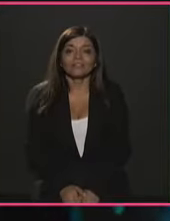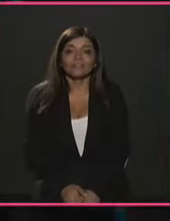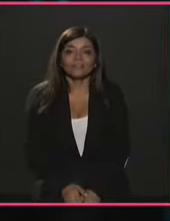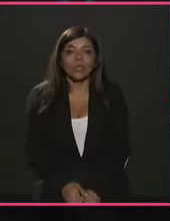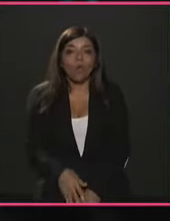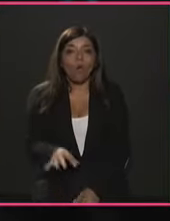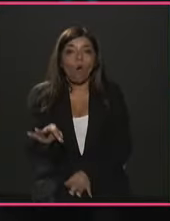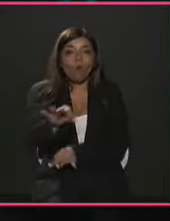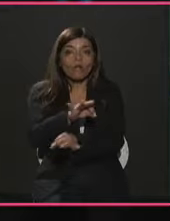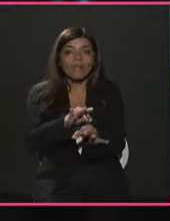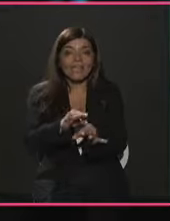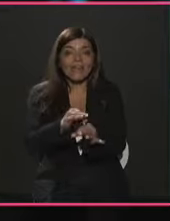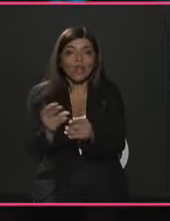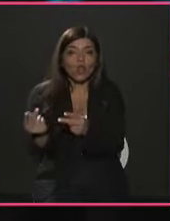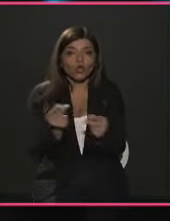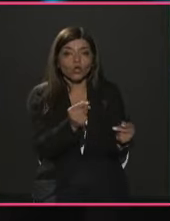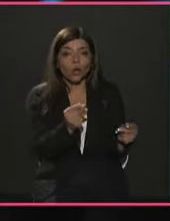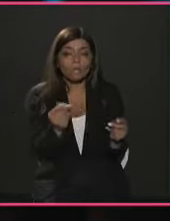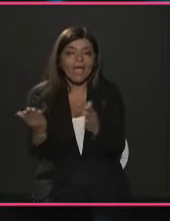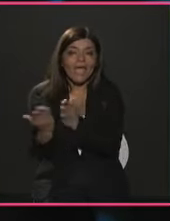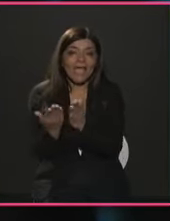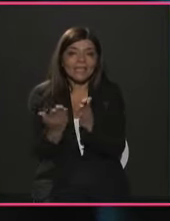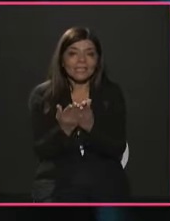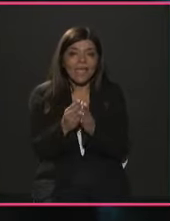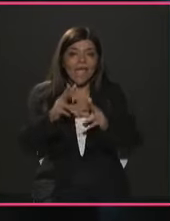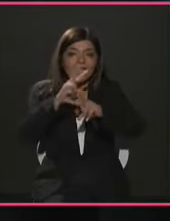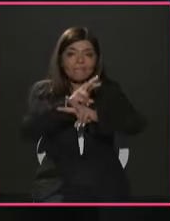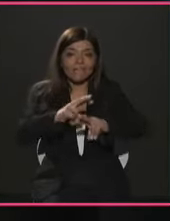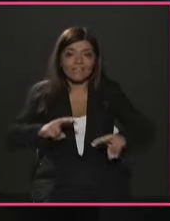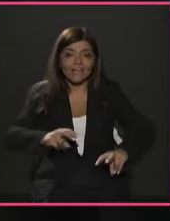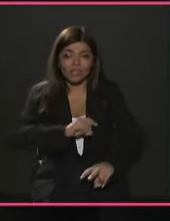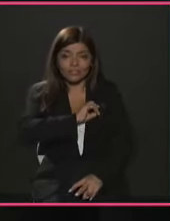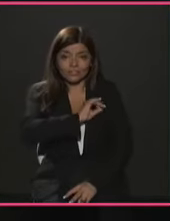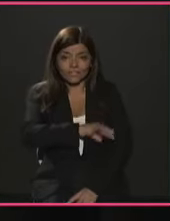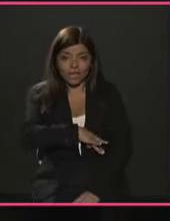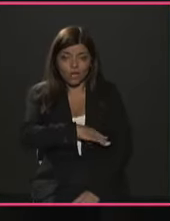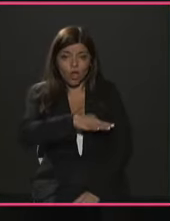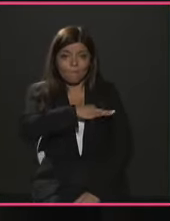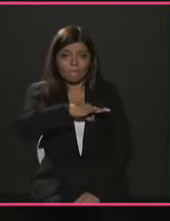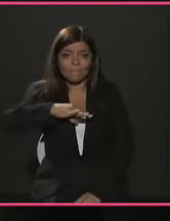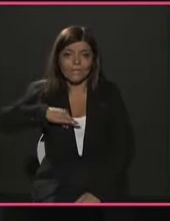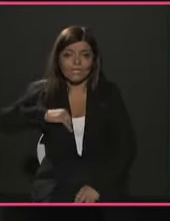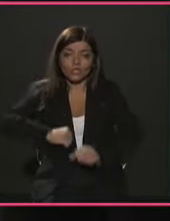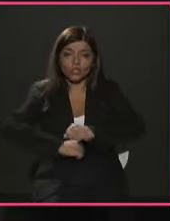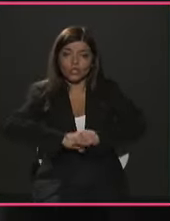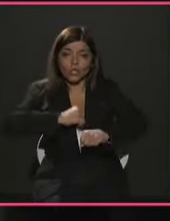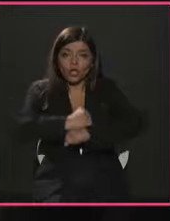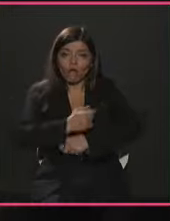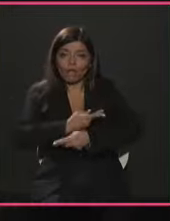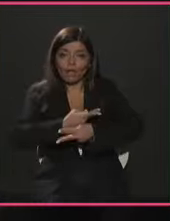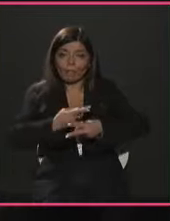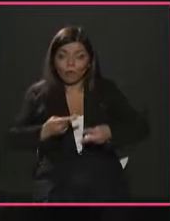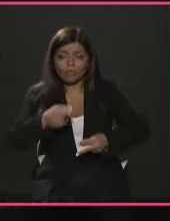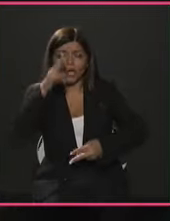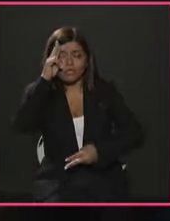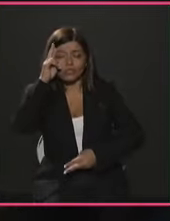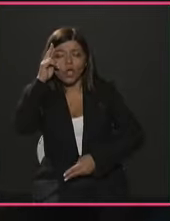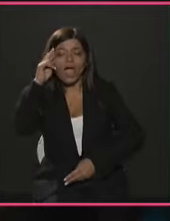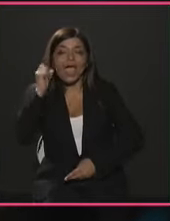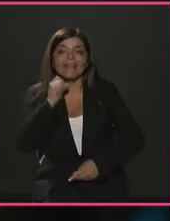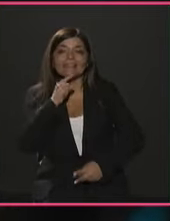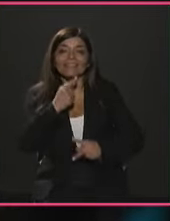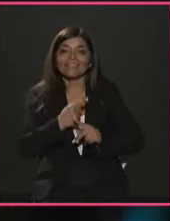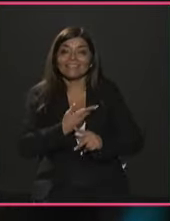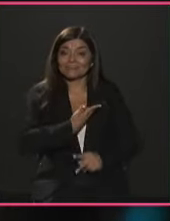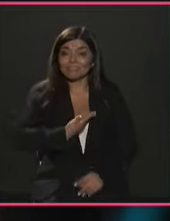ingeniero economista académico e investigador chileno fue ministro de Obras Públicas lo recordarán de la expresidenta